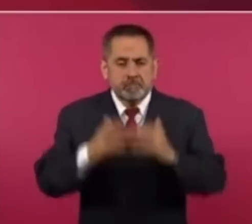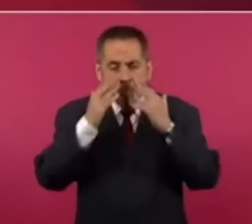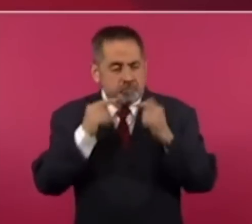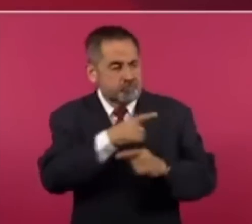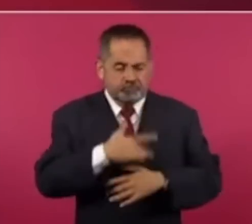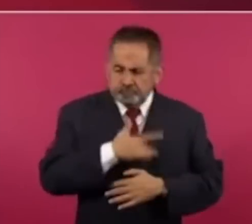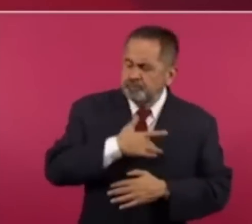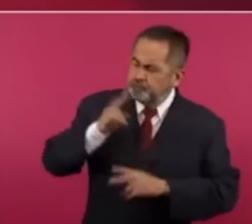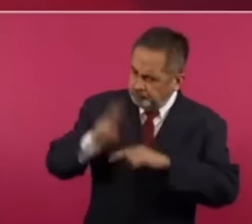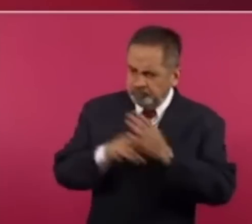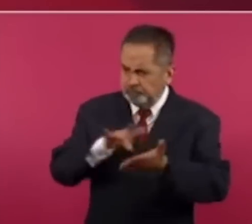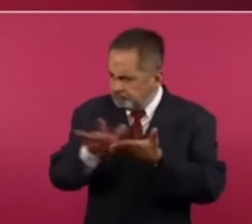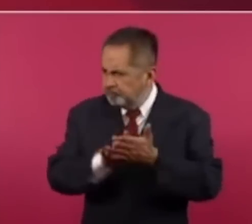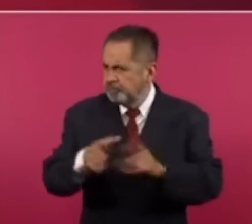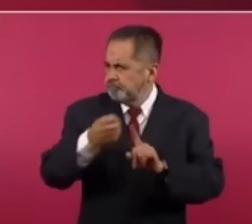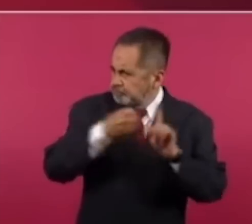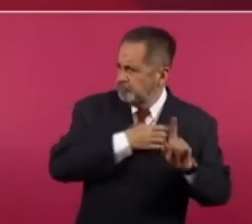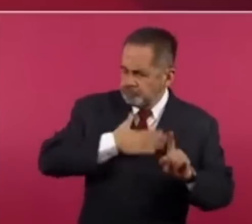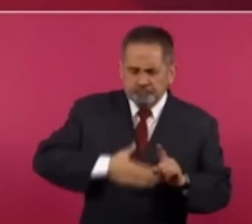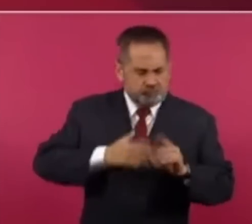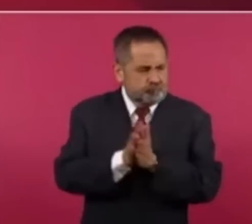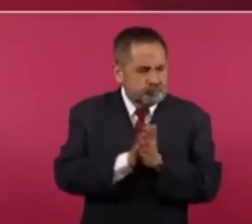entusiasmo,